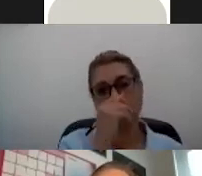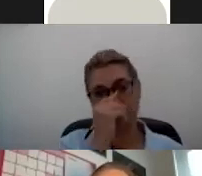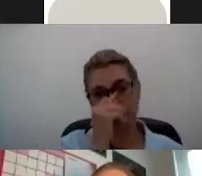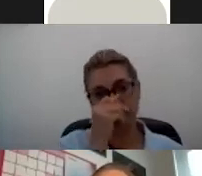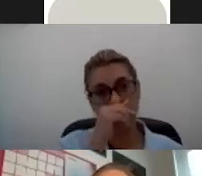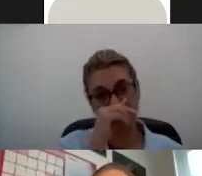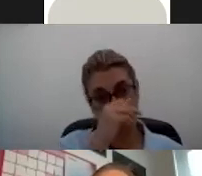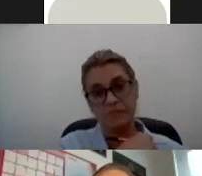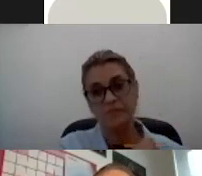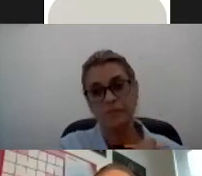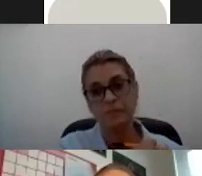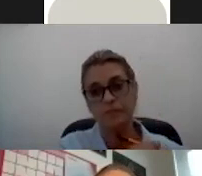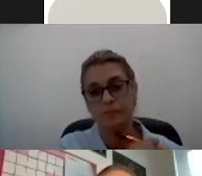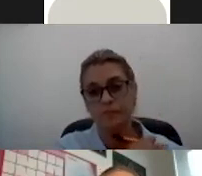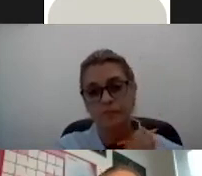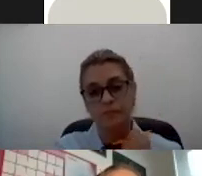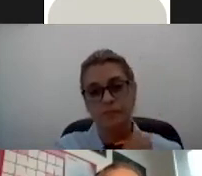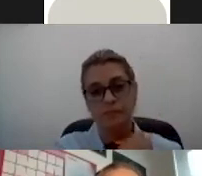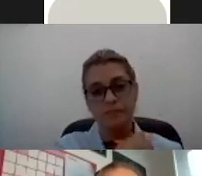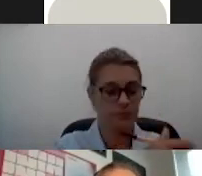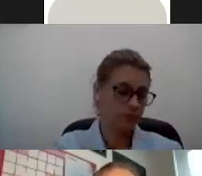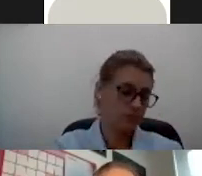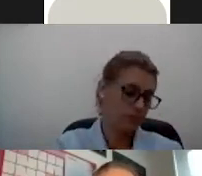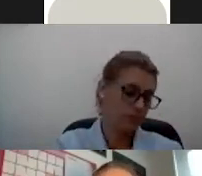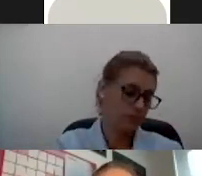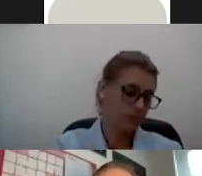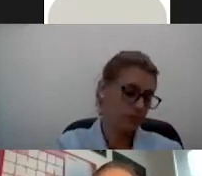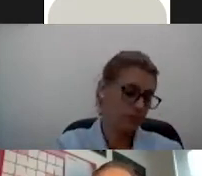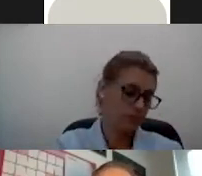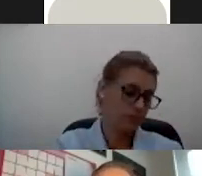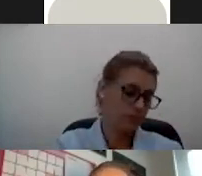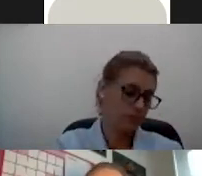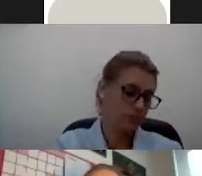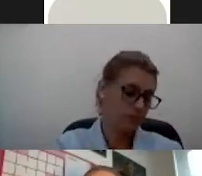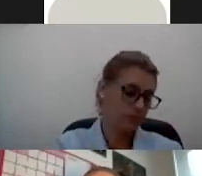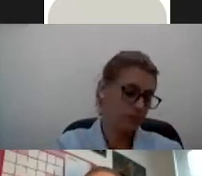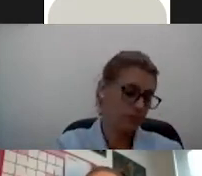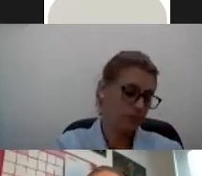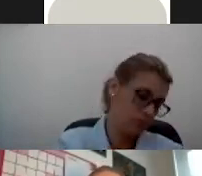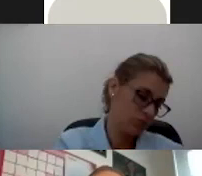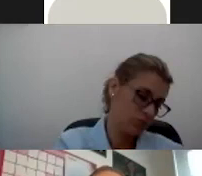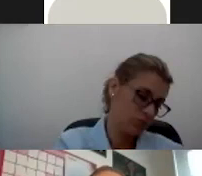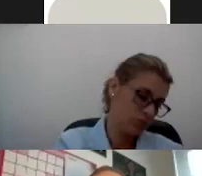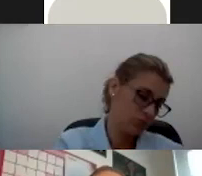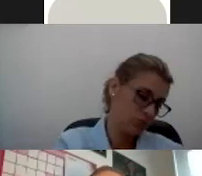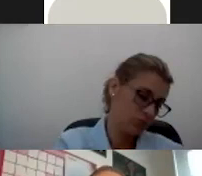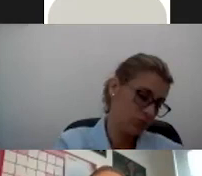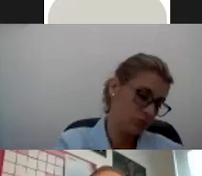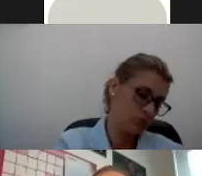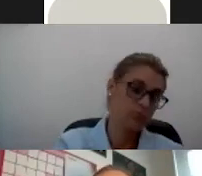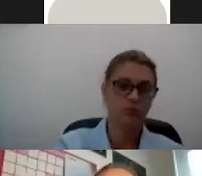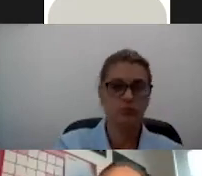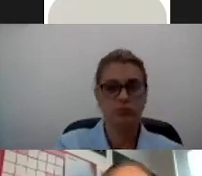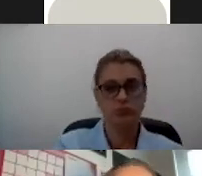sobre todo emergente del 2022. Y yo creo que mucho tiempo atrás, y es una moneda